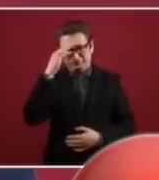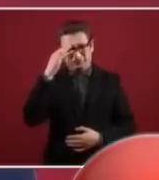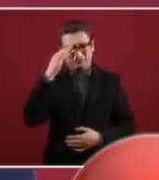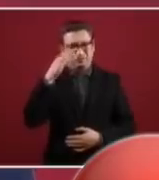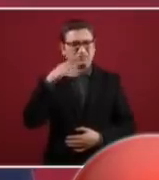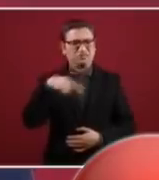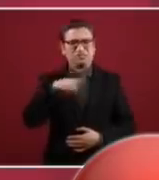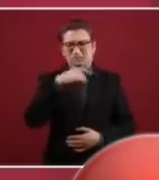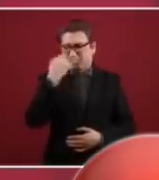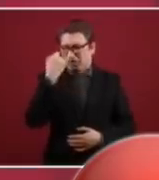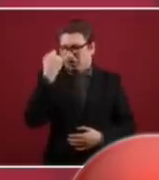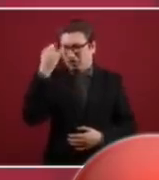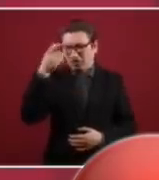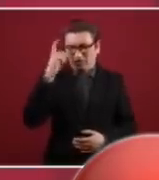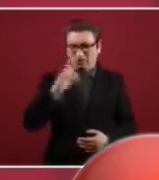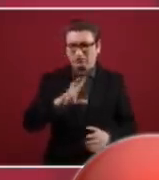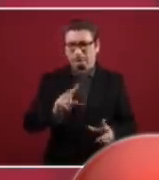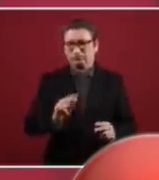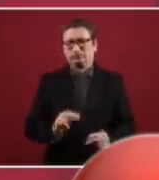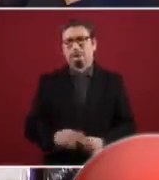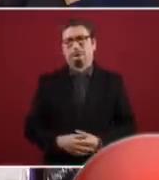desquiciados, ¿no?